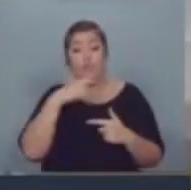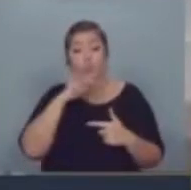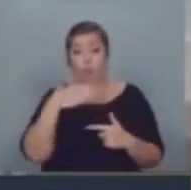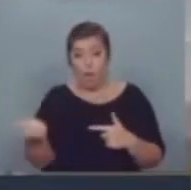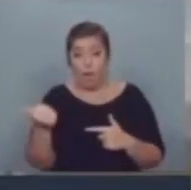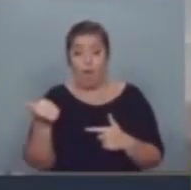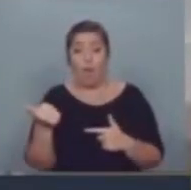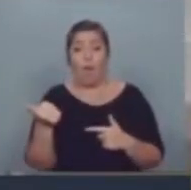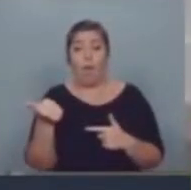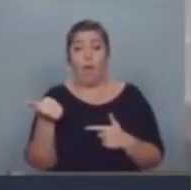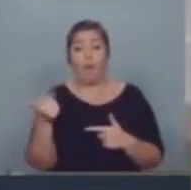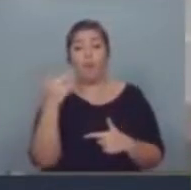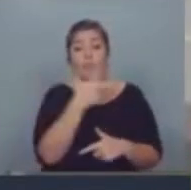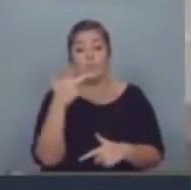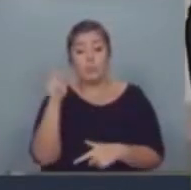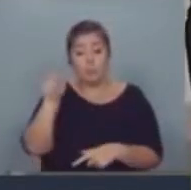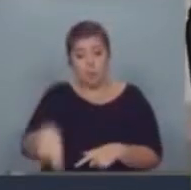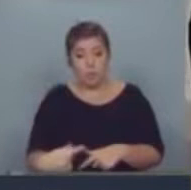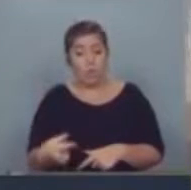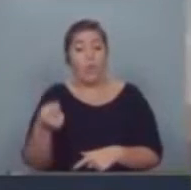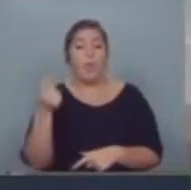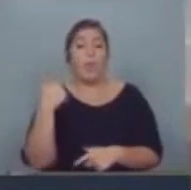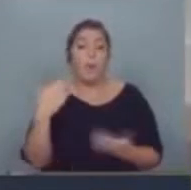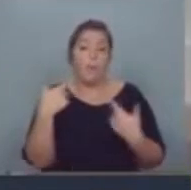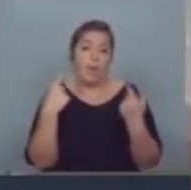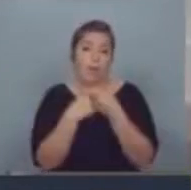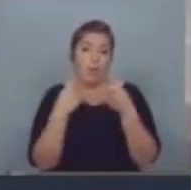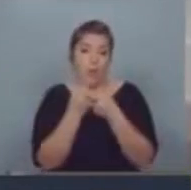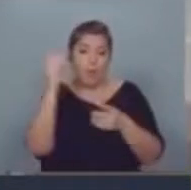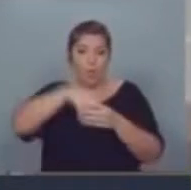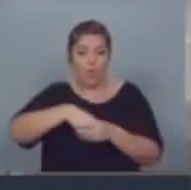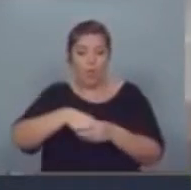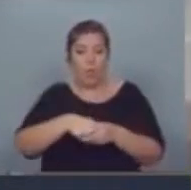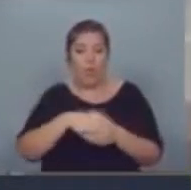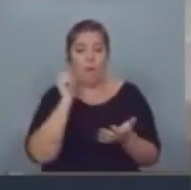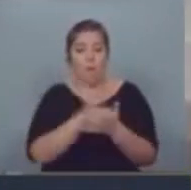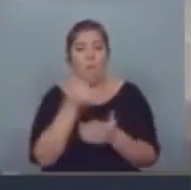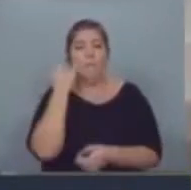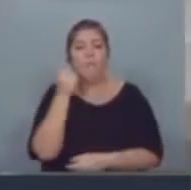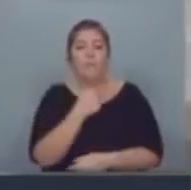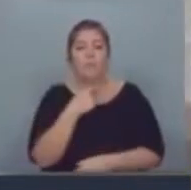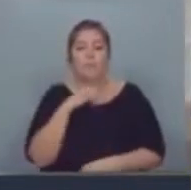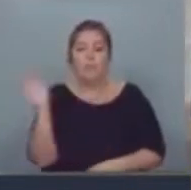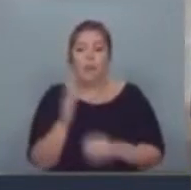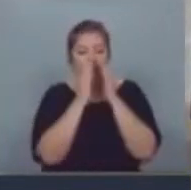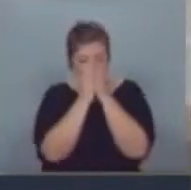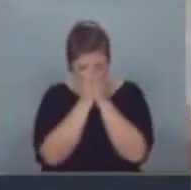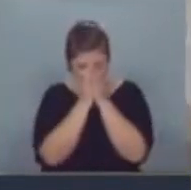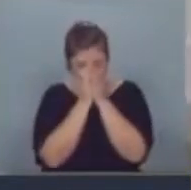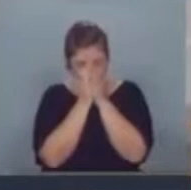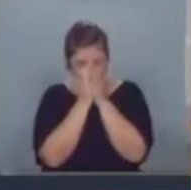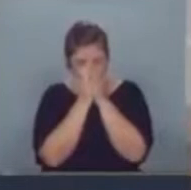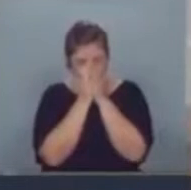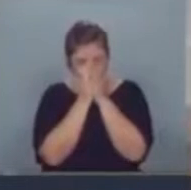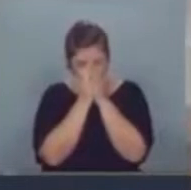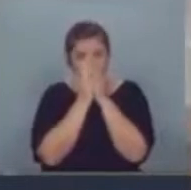tope del 33% que puede ser discutido en el presupuesto. Y están dispuestos a todo, inclusive a salir a las rutas,